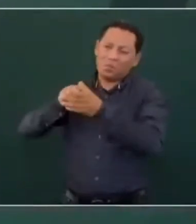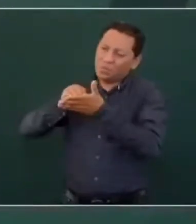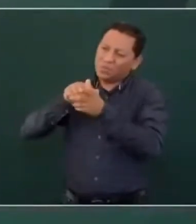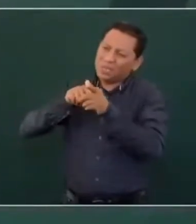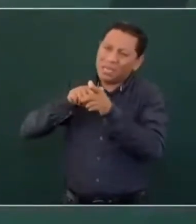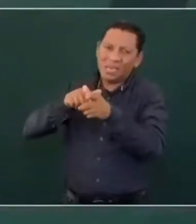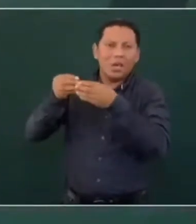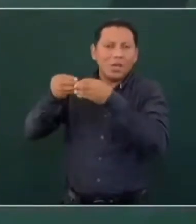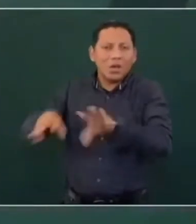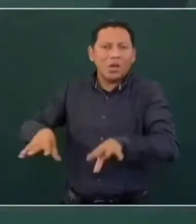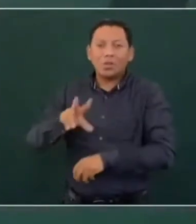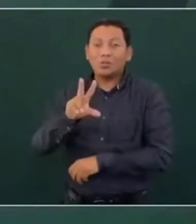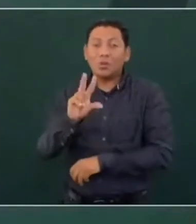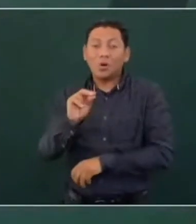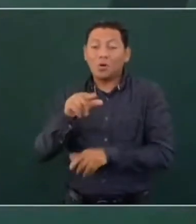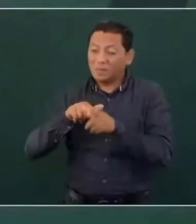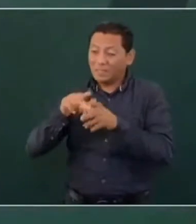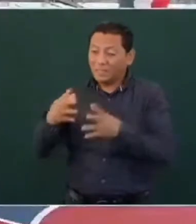también